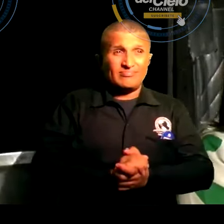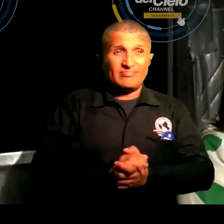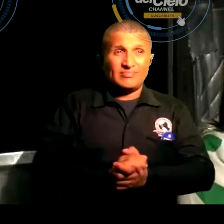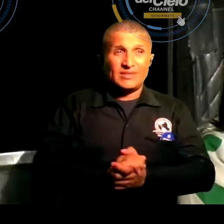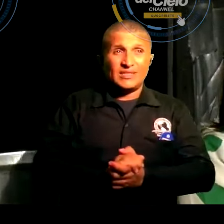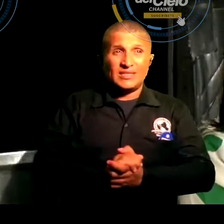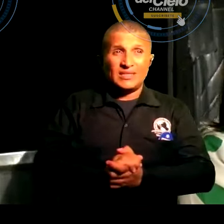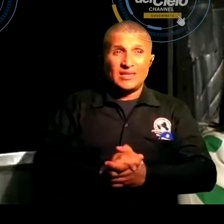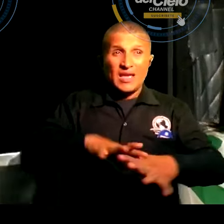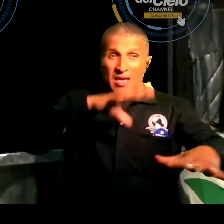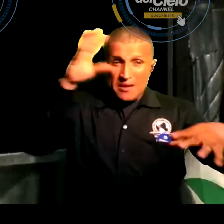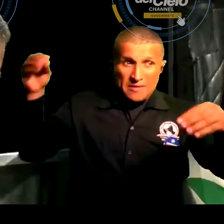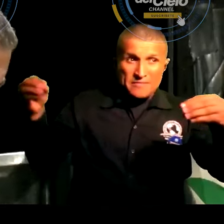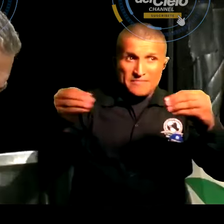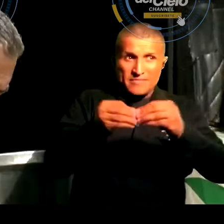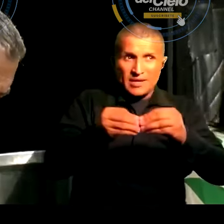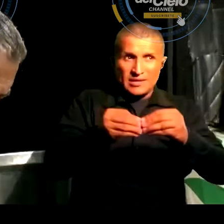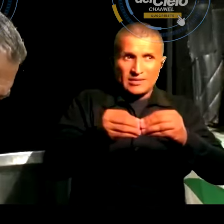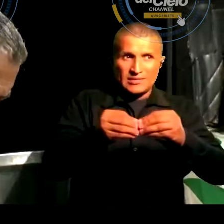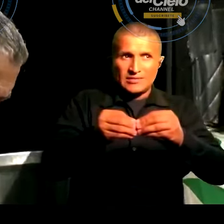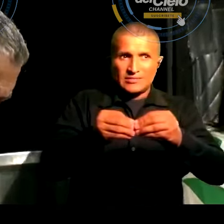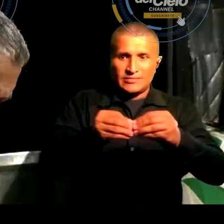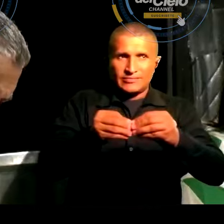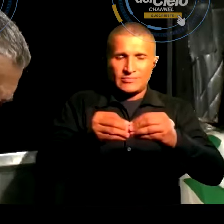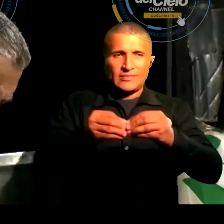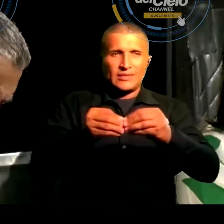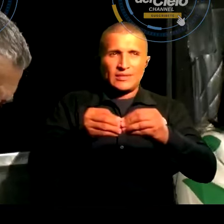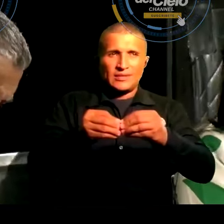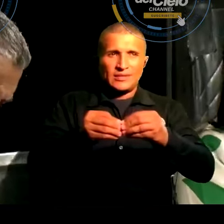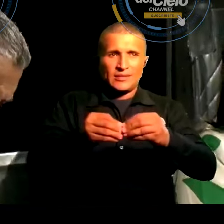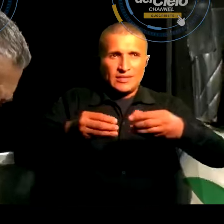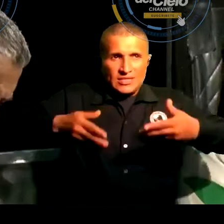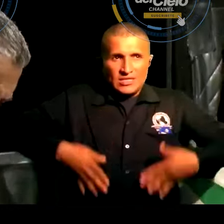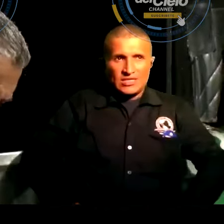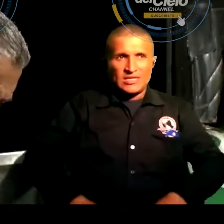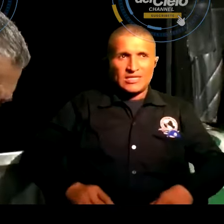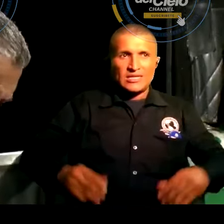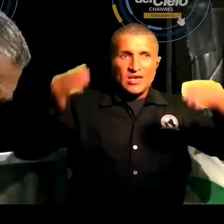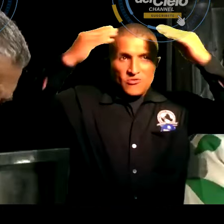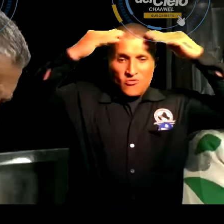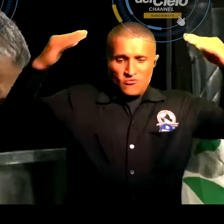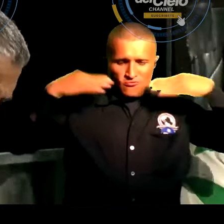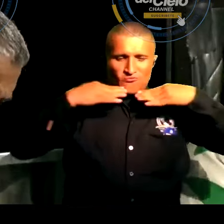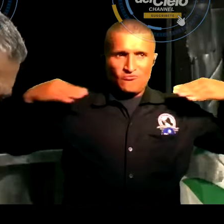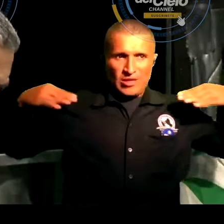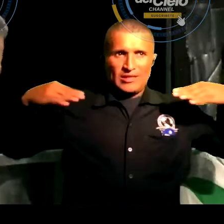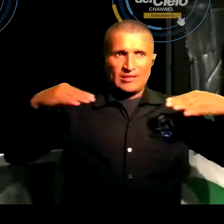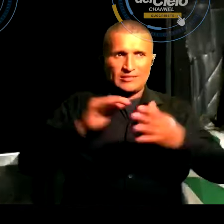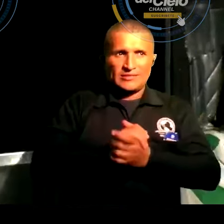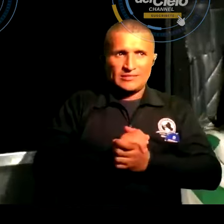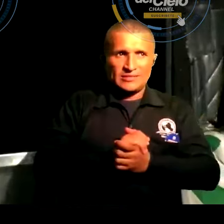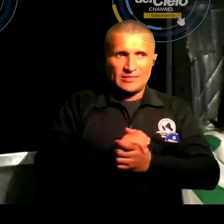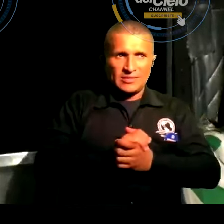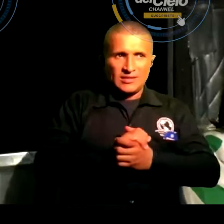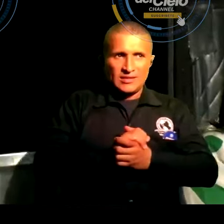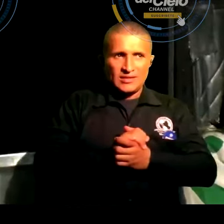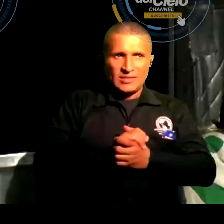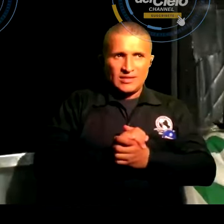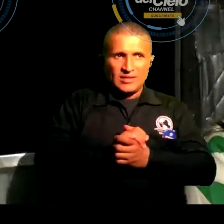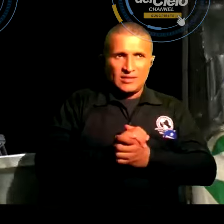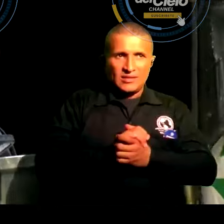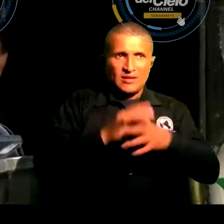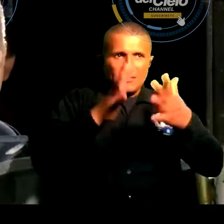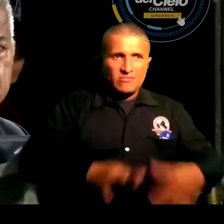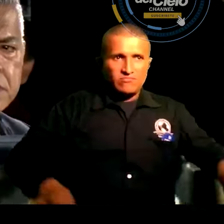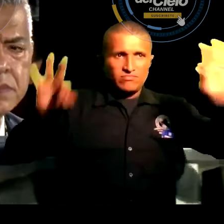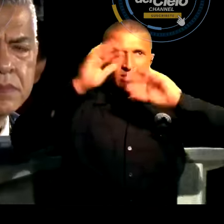Adicionalmente a esto, cada que nacía un emperador, lo consideraban como algo, como la